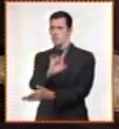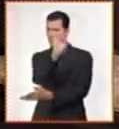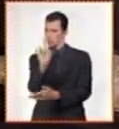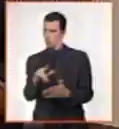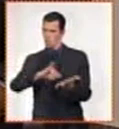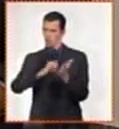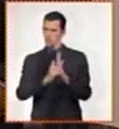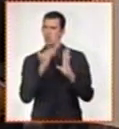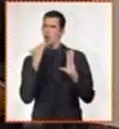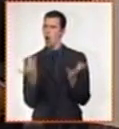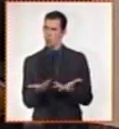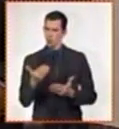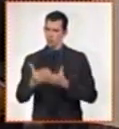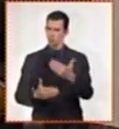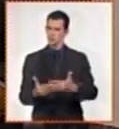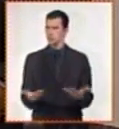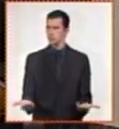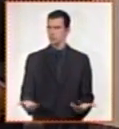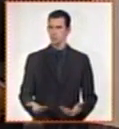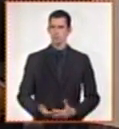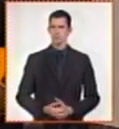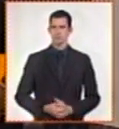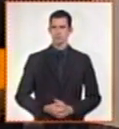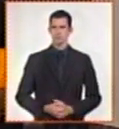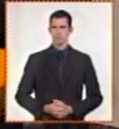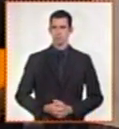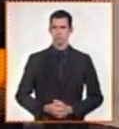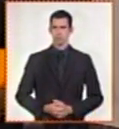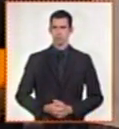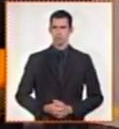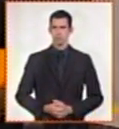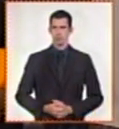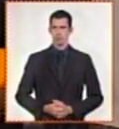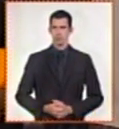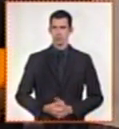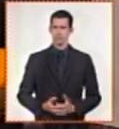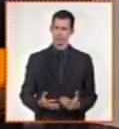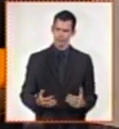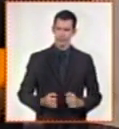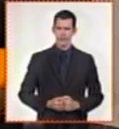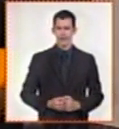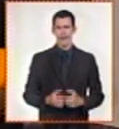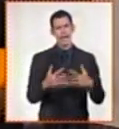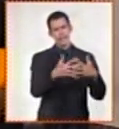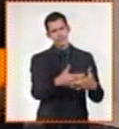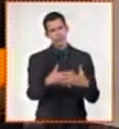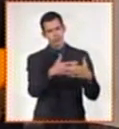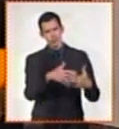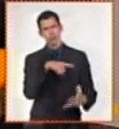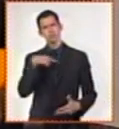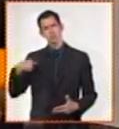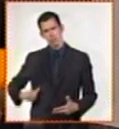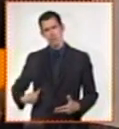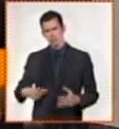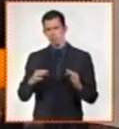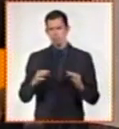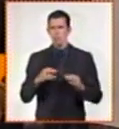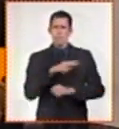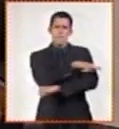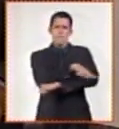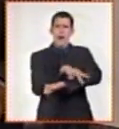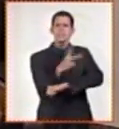proyectos. Tanto China como Estados Unidos son países con gran influencia en el mundo y cuando abordan sus propios